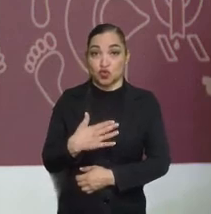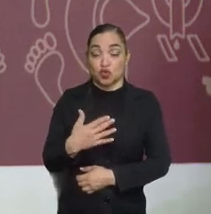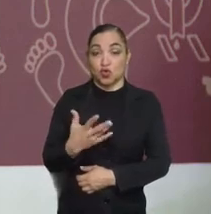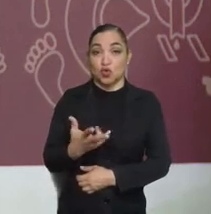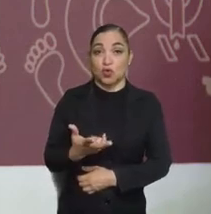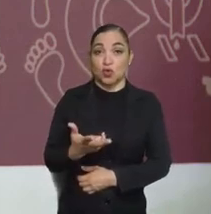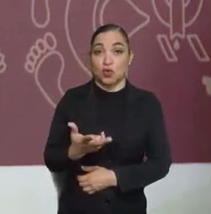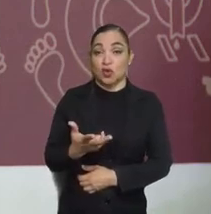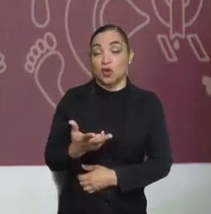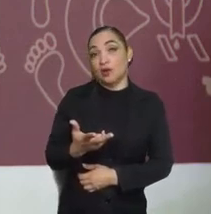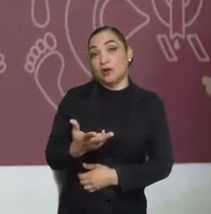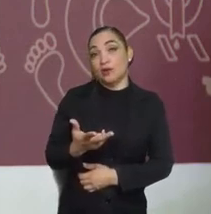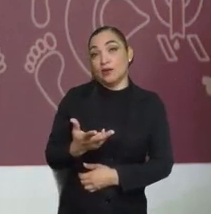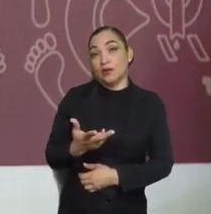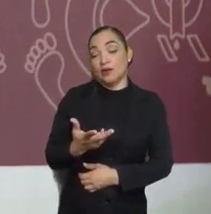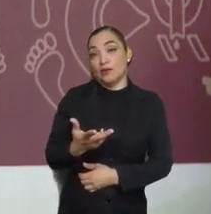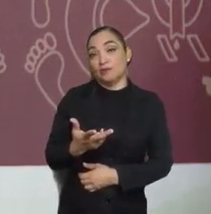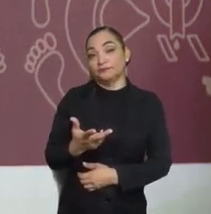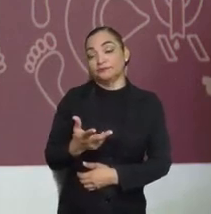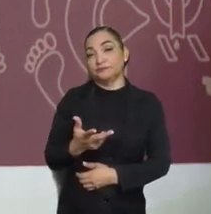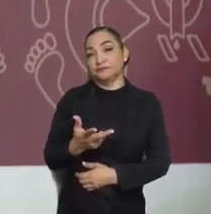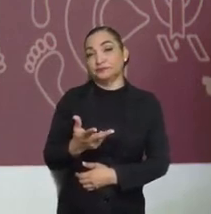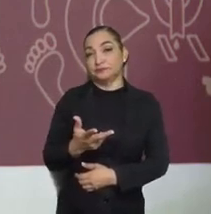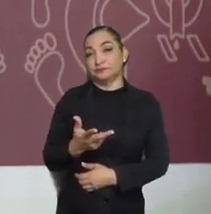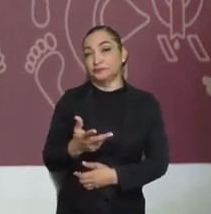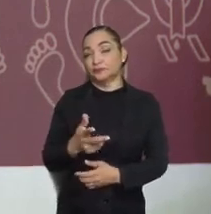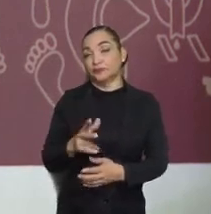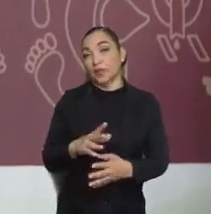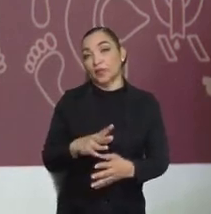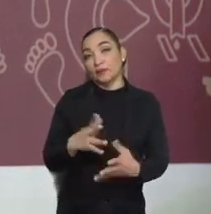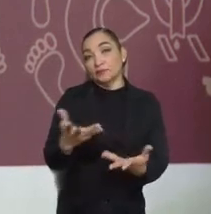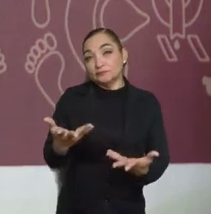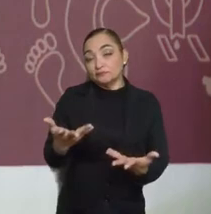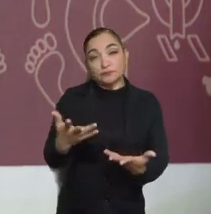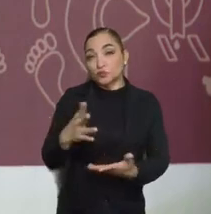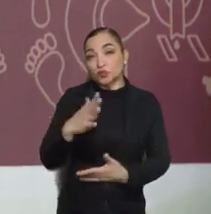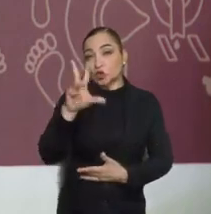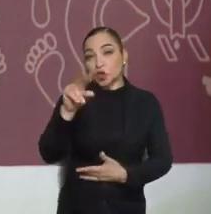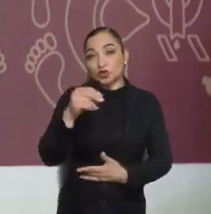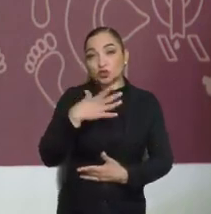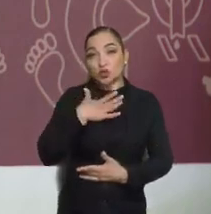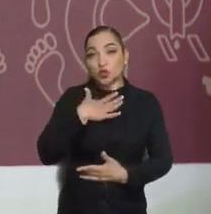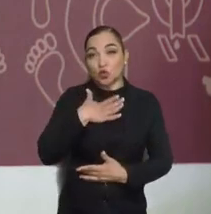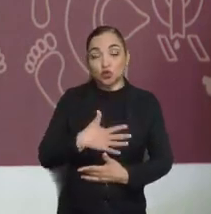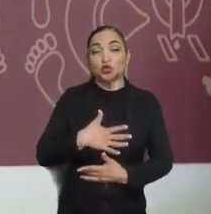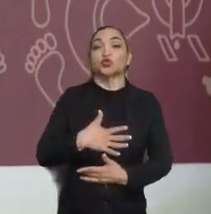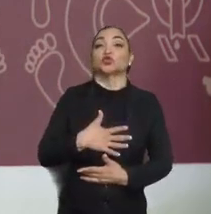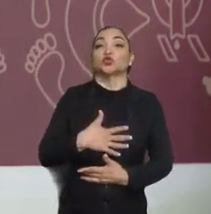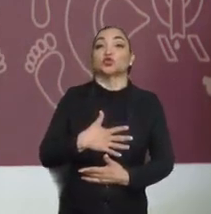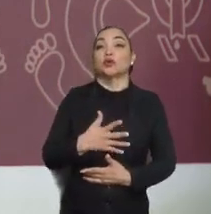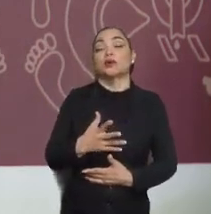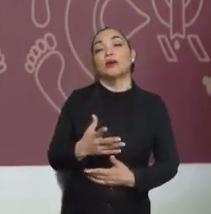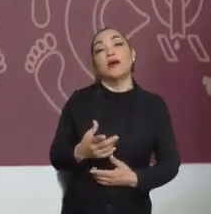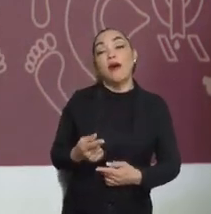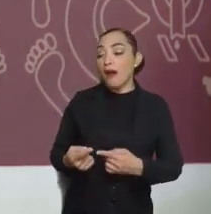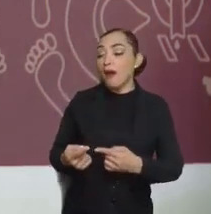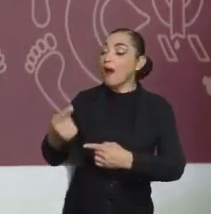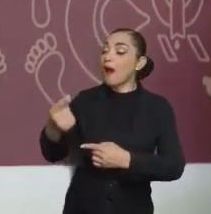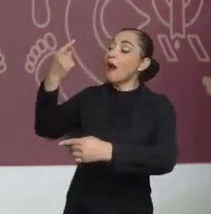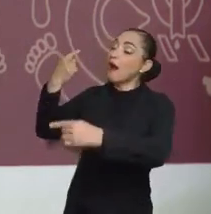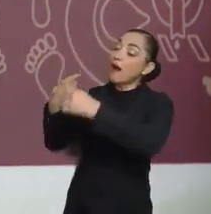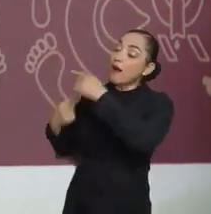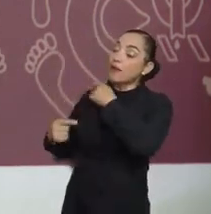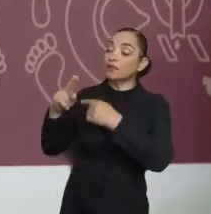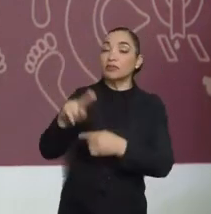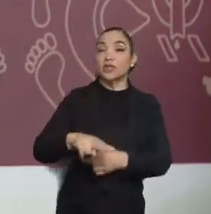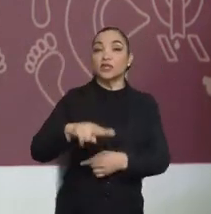en los estribos, iba a decir de otra manera, todo. ¿Por qué? Tenemos lo que nunca se había hecho, alrededor de